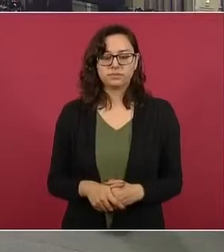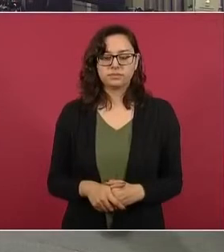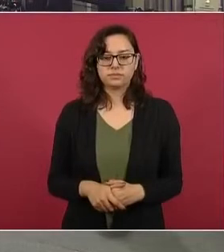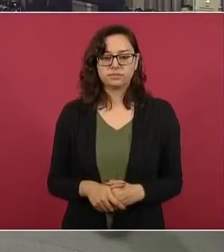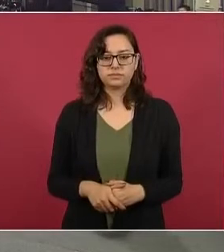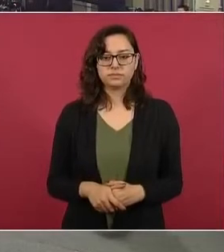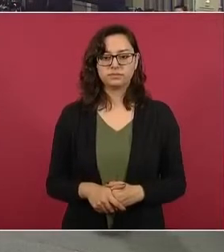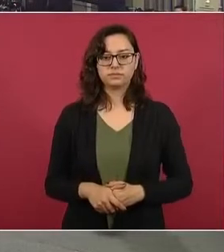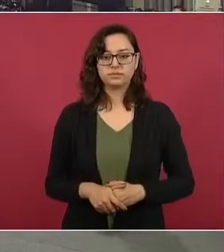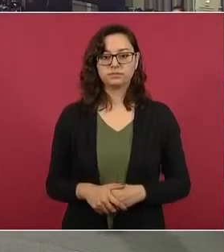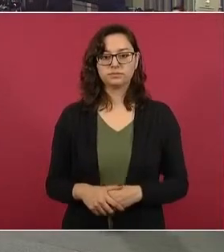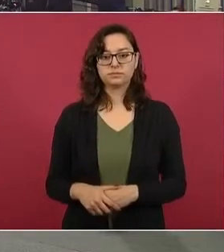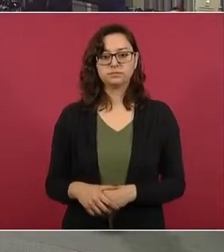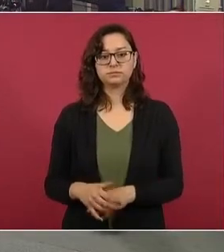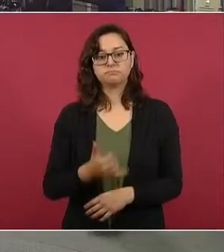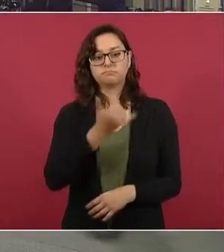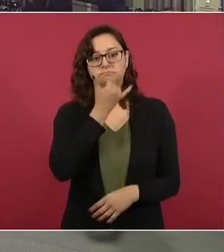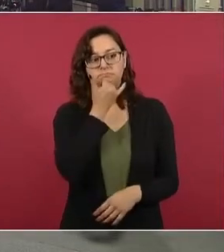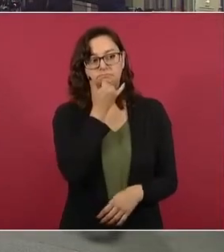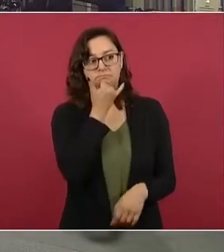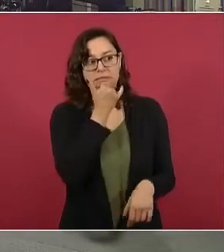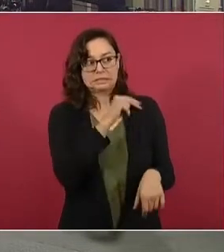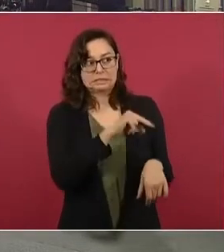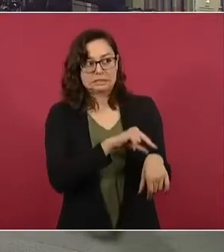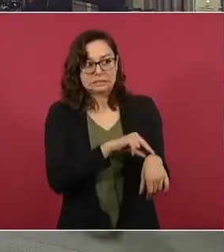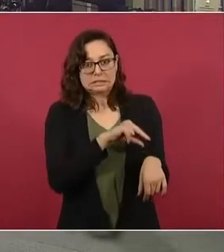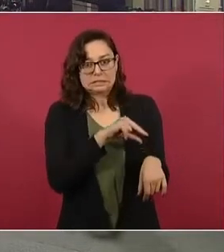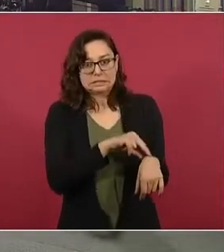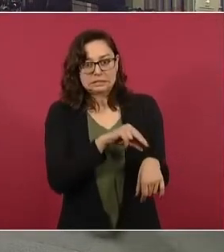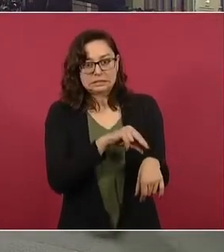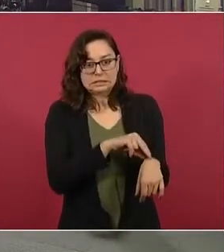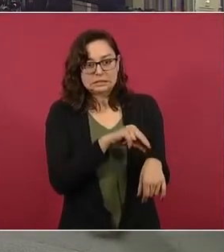Perdón, doctor Gatell. A ver, doctor. Perdón.